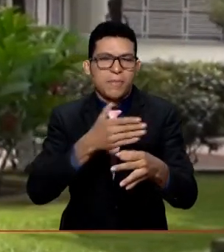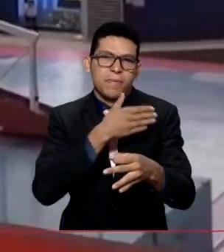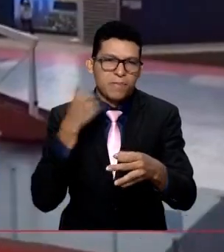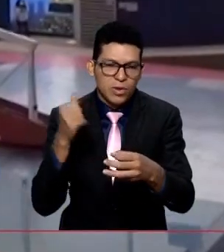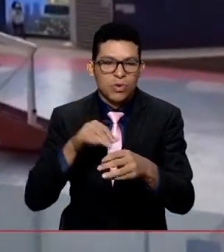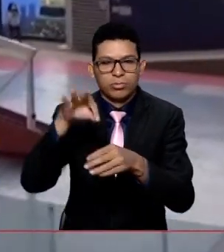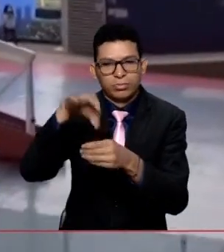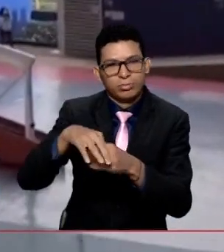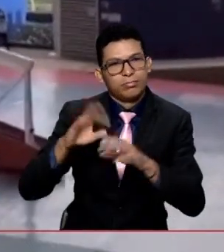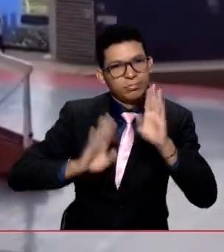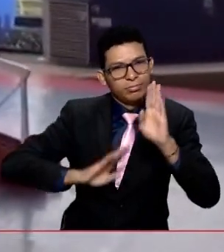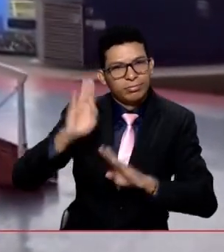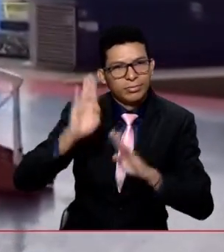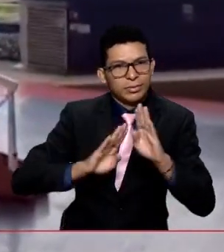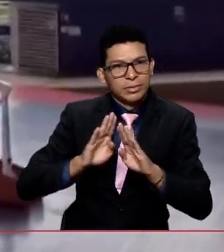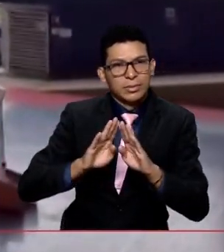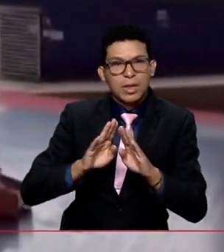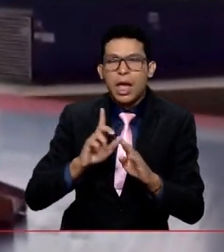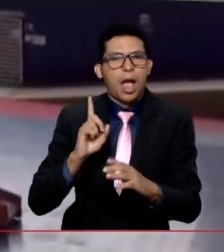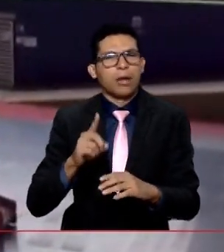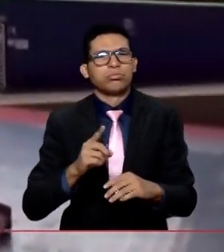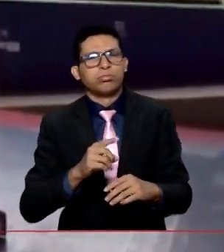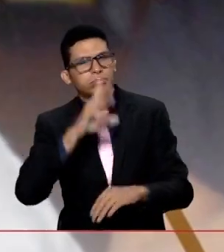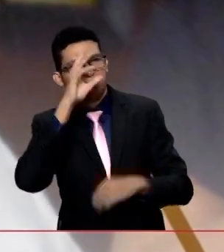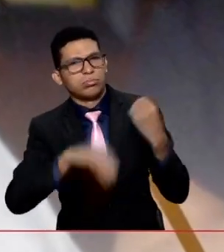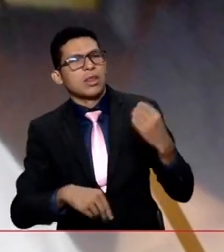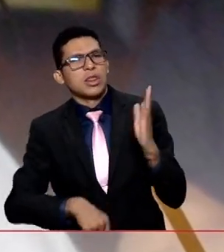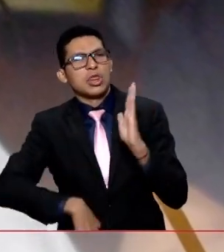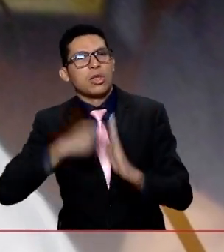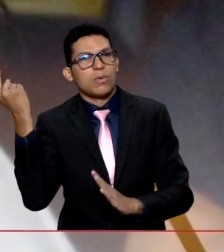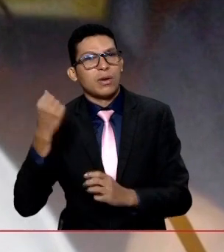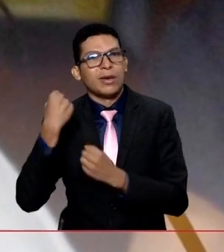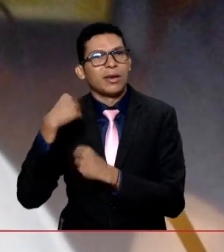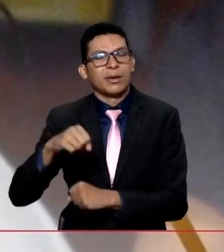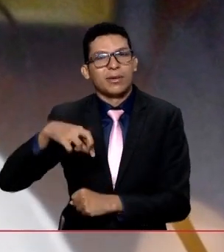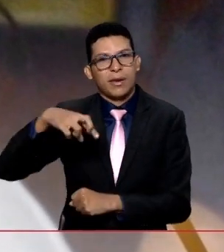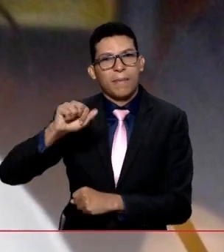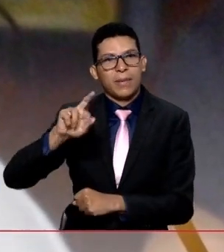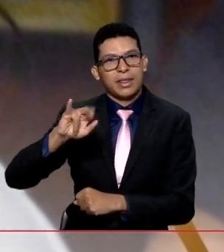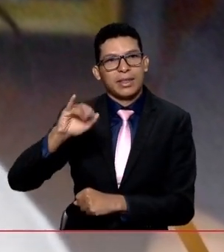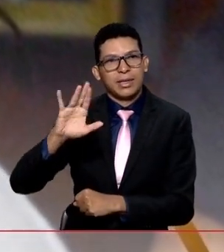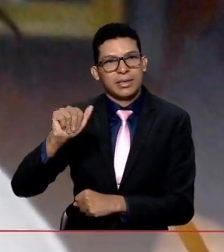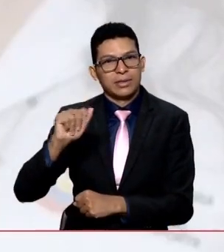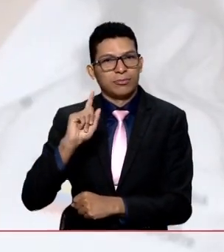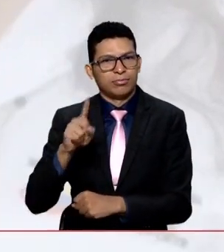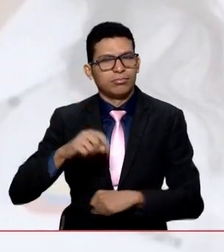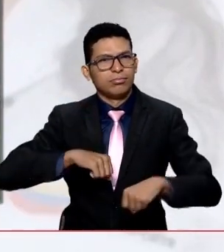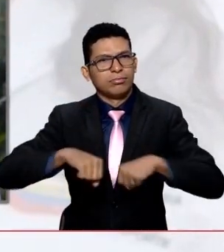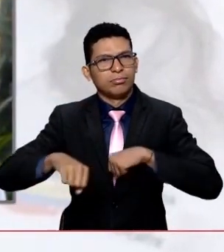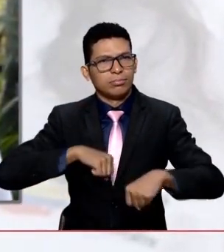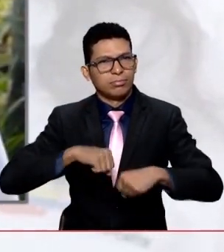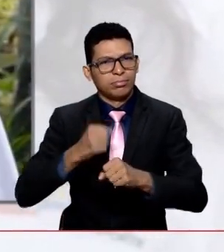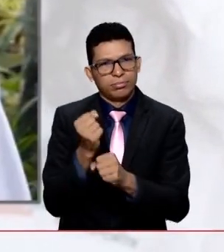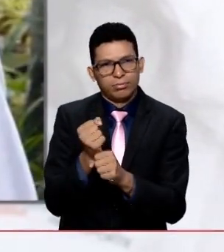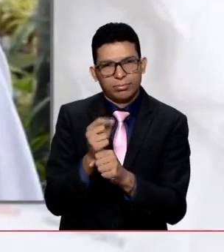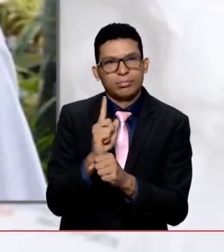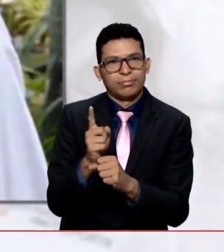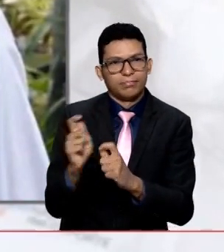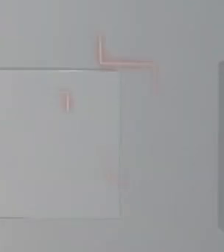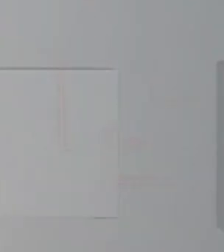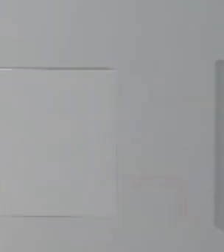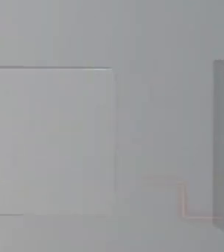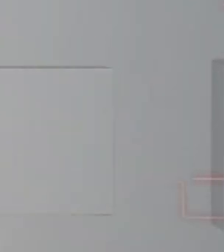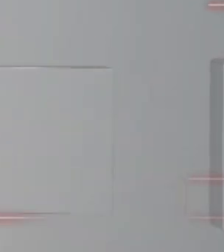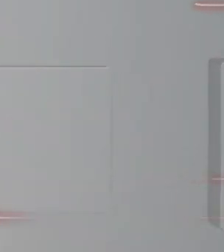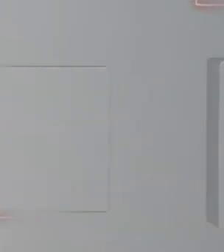o rectora para la institución, esta se realizó consagrando la victoria de Patricia Martínez, quien se desempeña actualmente en el cargo.